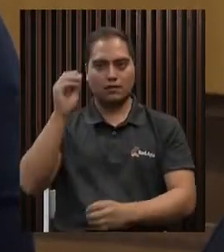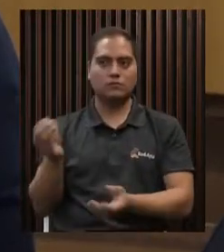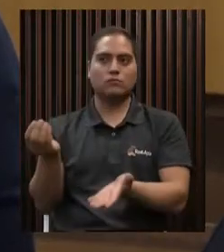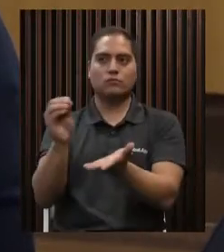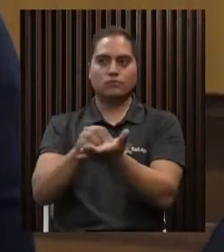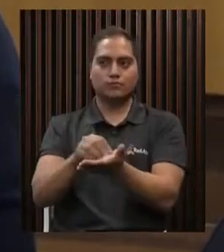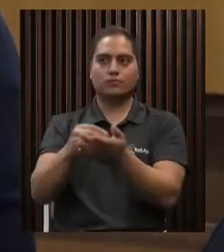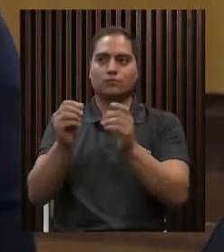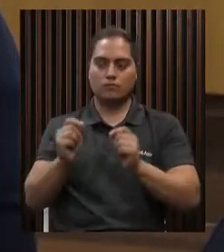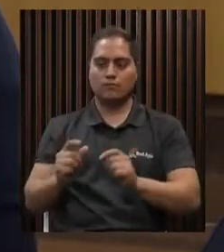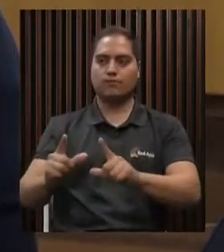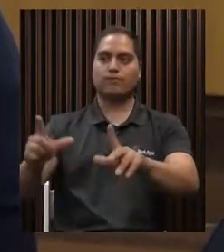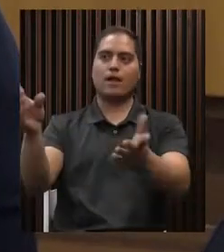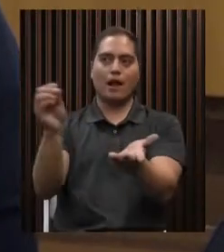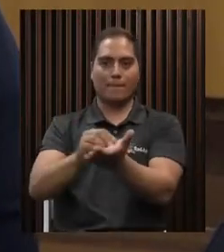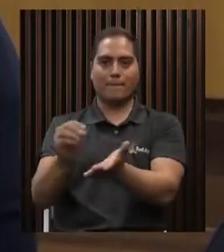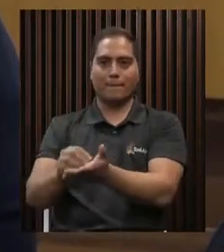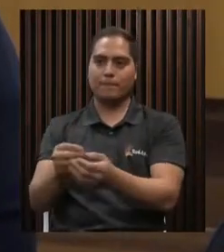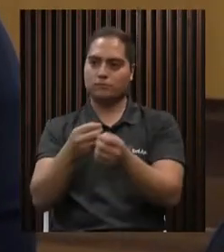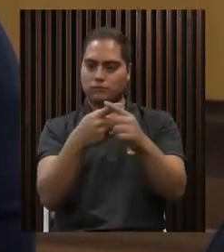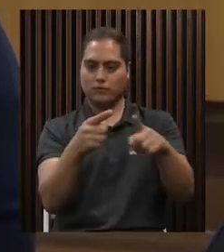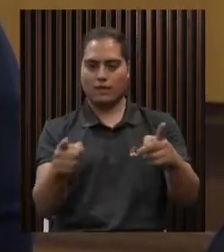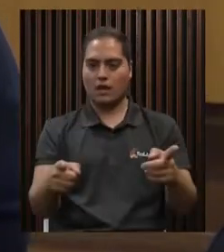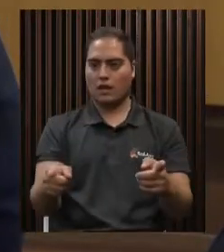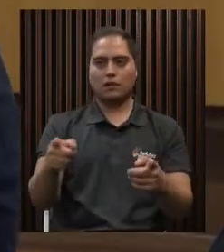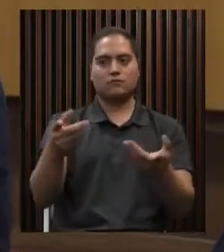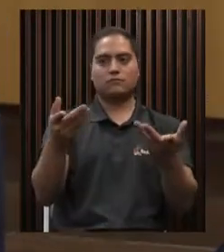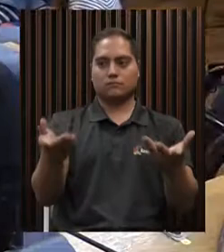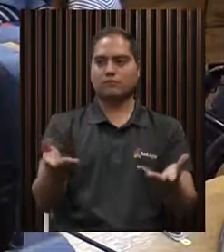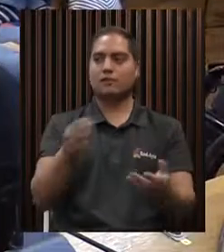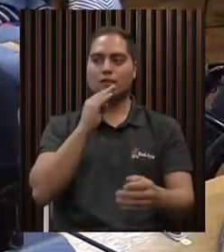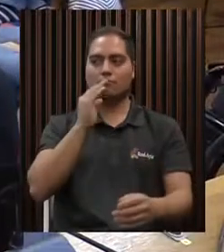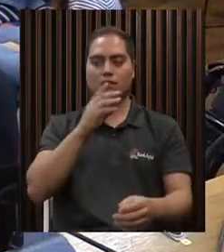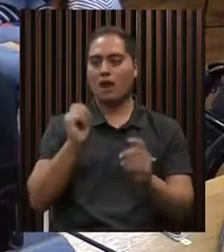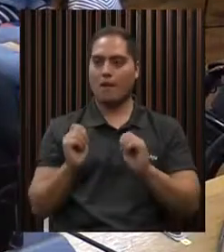más personas con algún tipo de discapacidad al teatro.